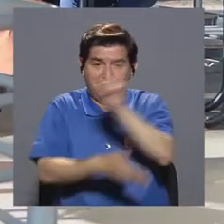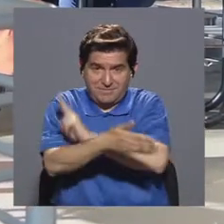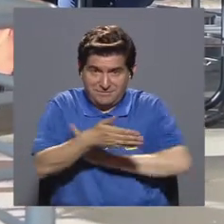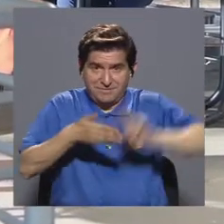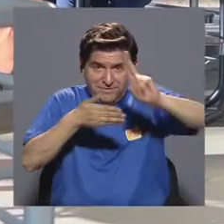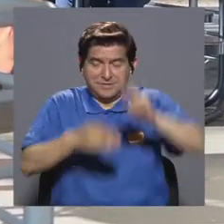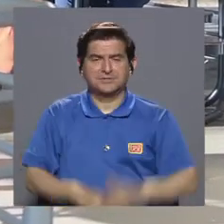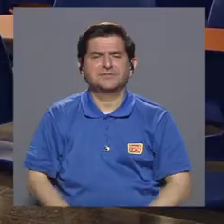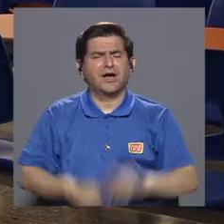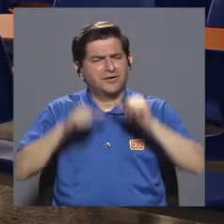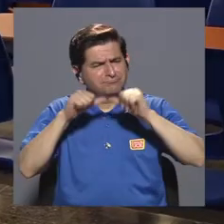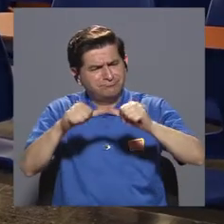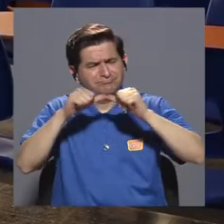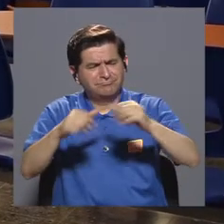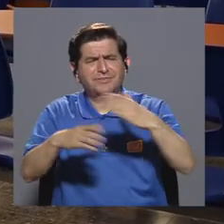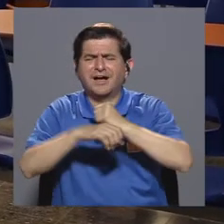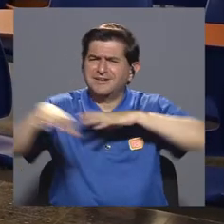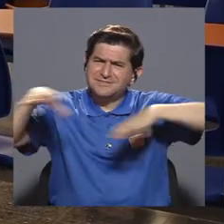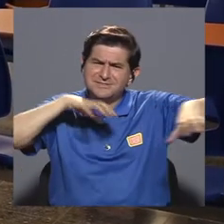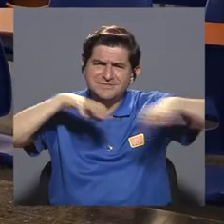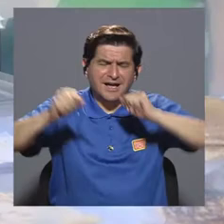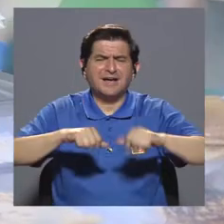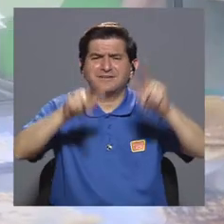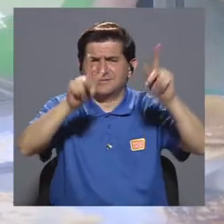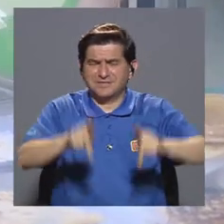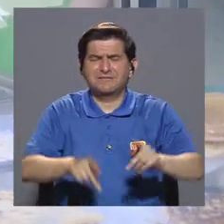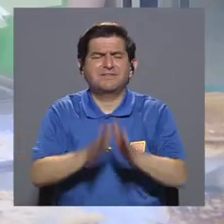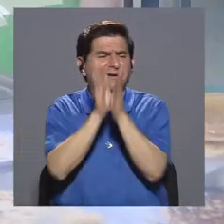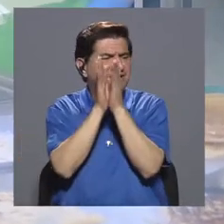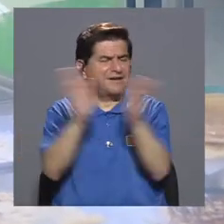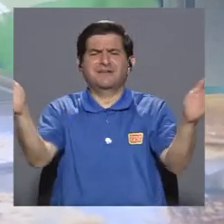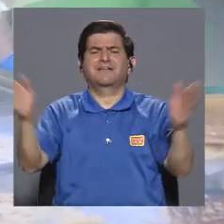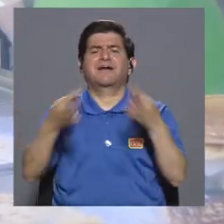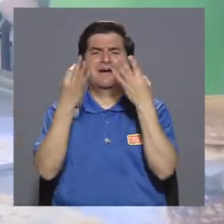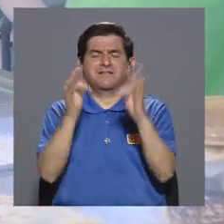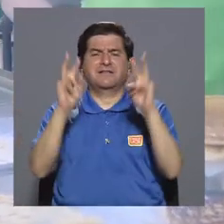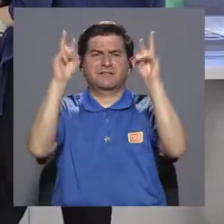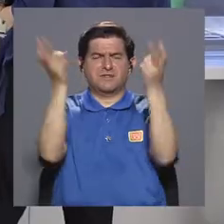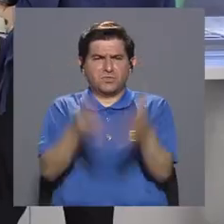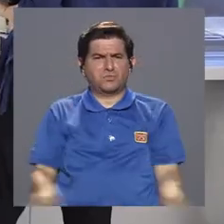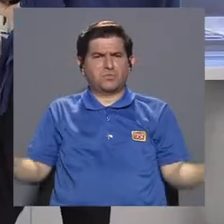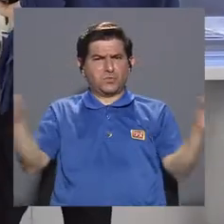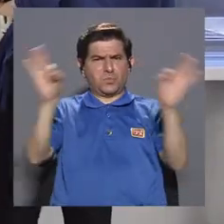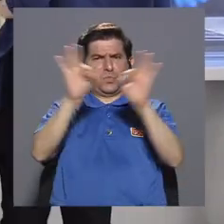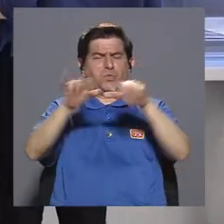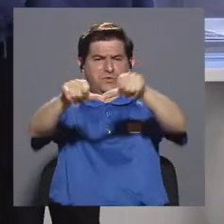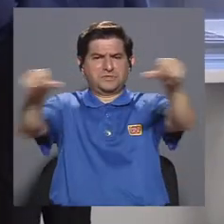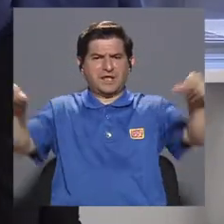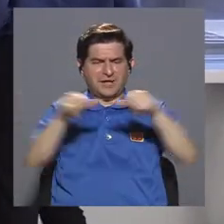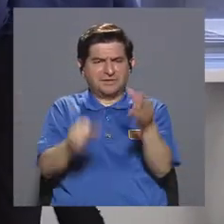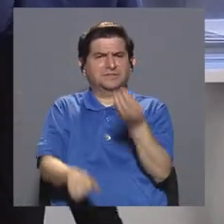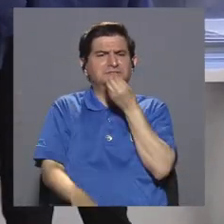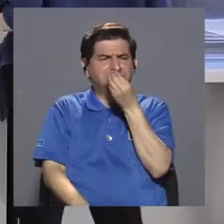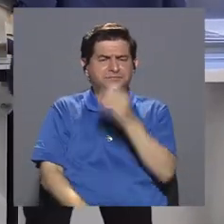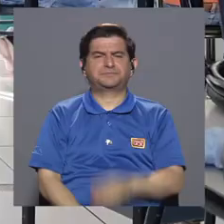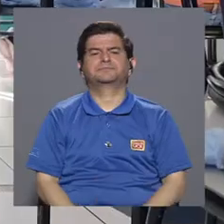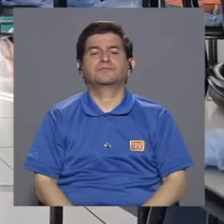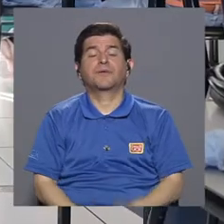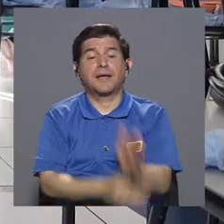de nuestra universidad, constantemente realiza actividades al público en general para tratar temas importantes